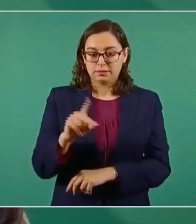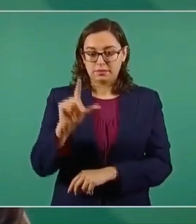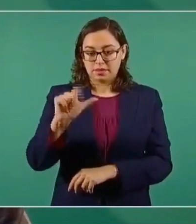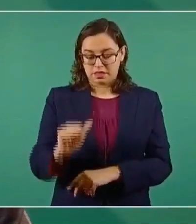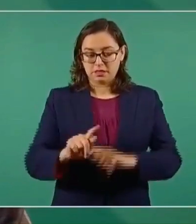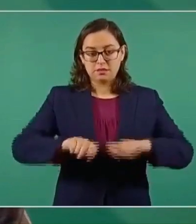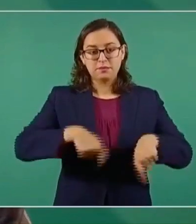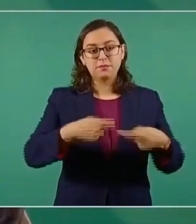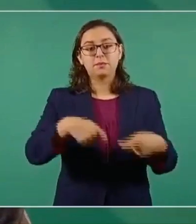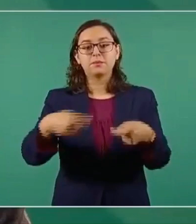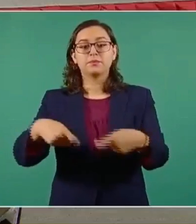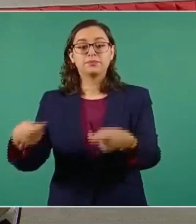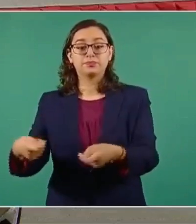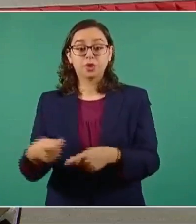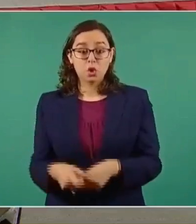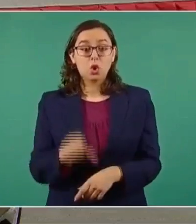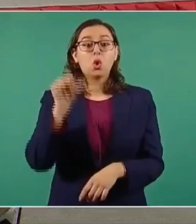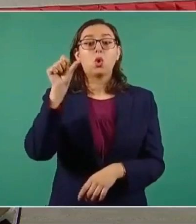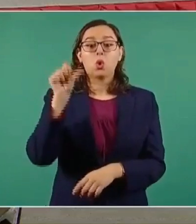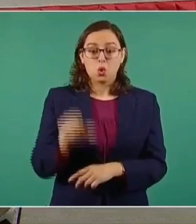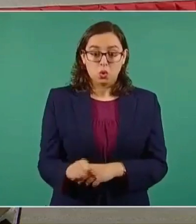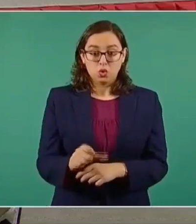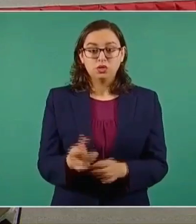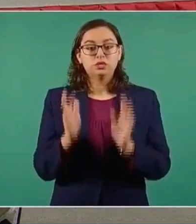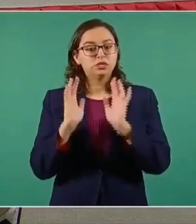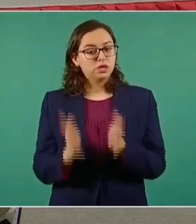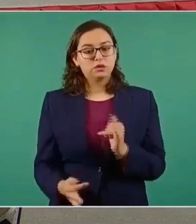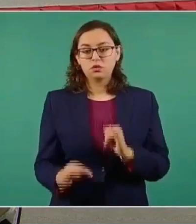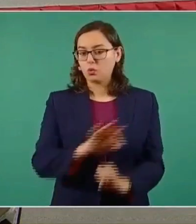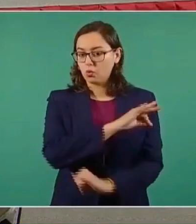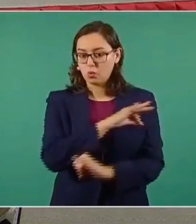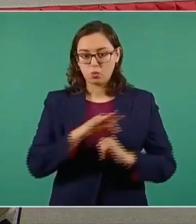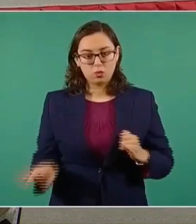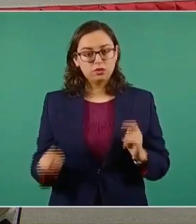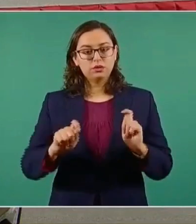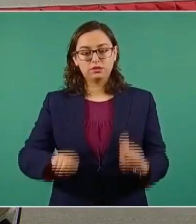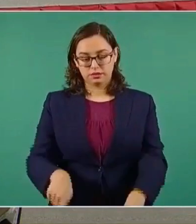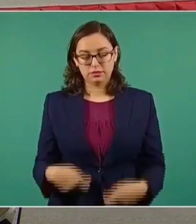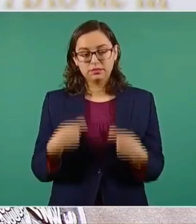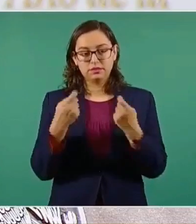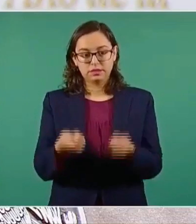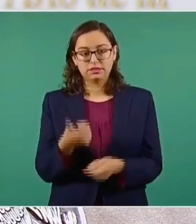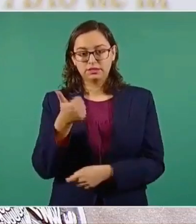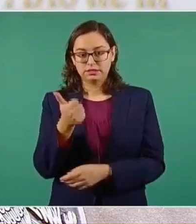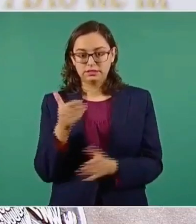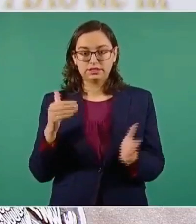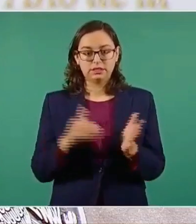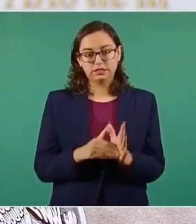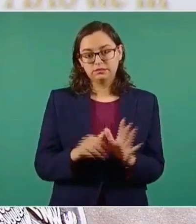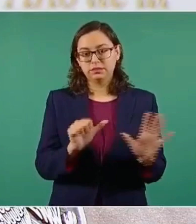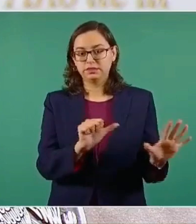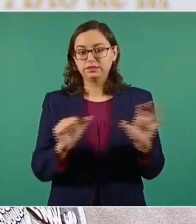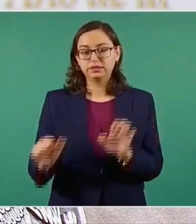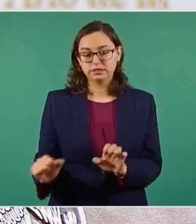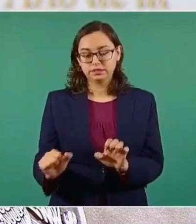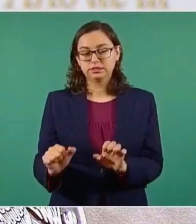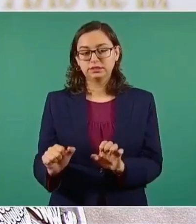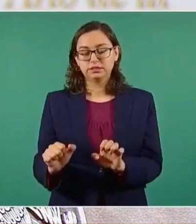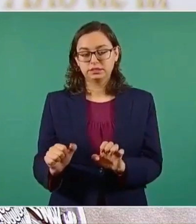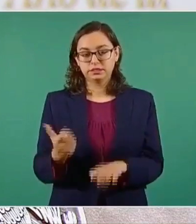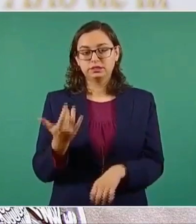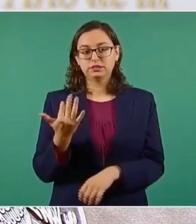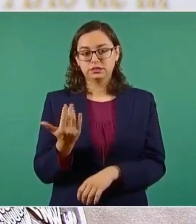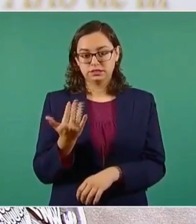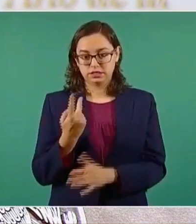día de hoy, como ya señalé, damos el banderazo de salida para la entrega de 6,650 condecoraciones